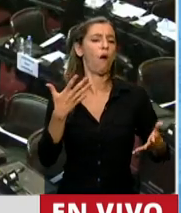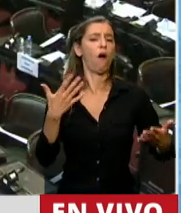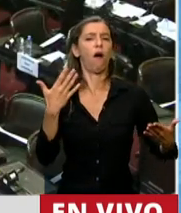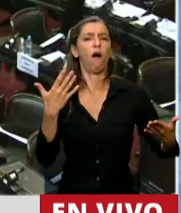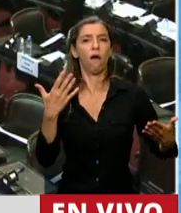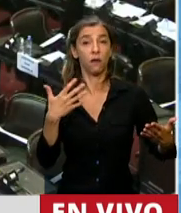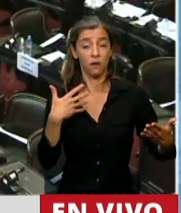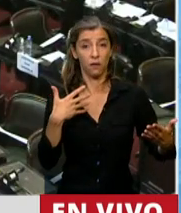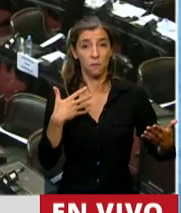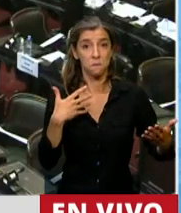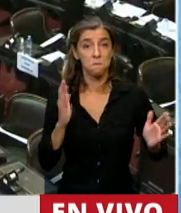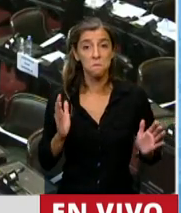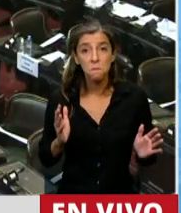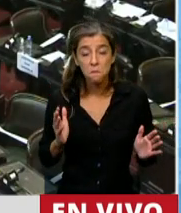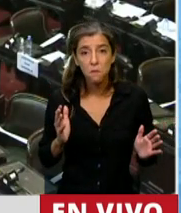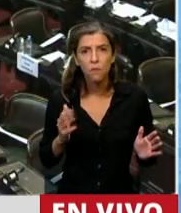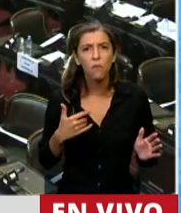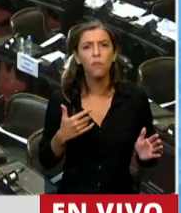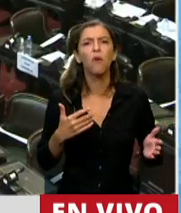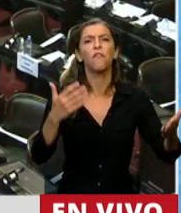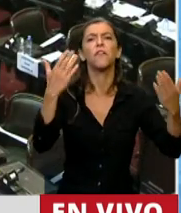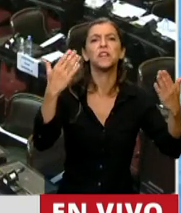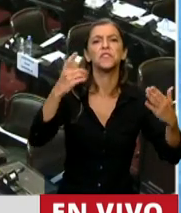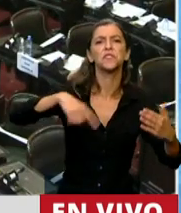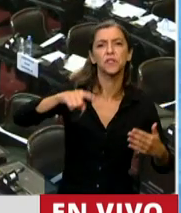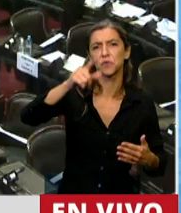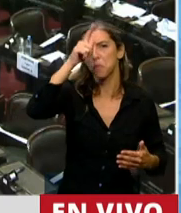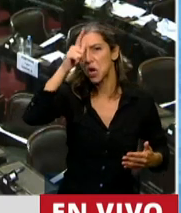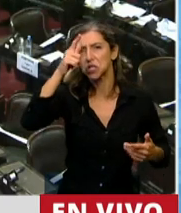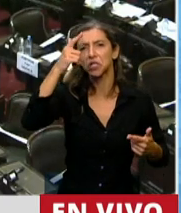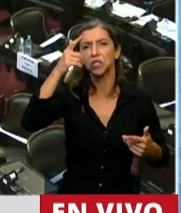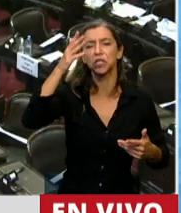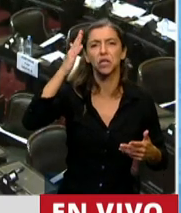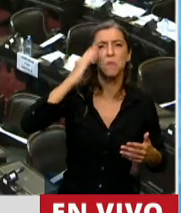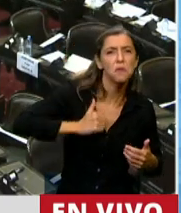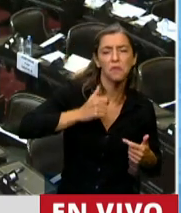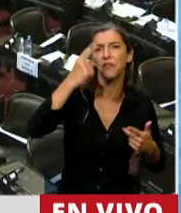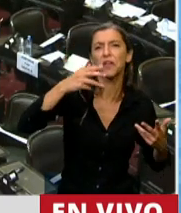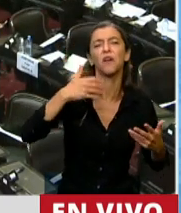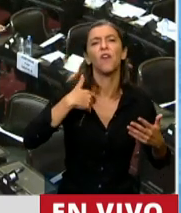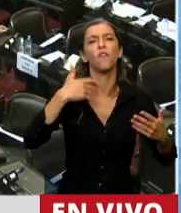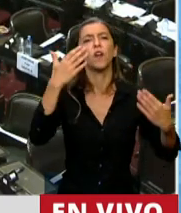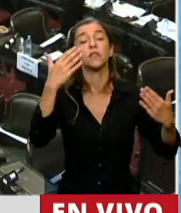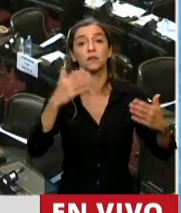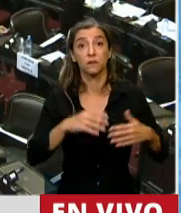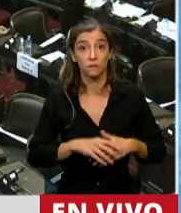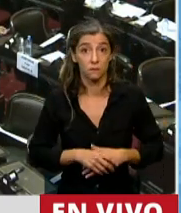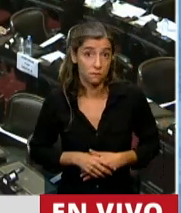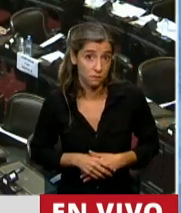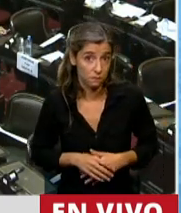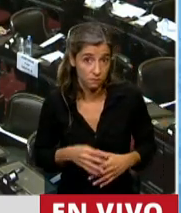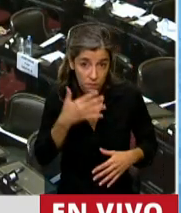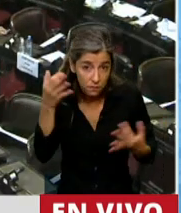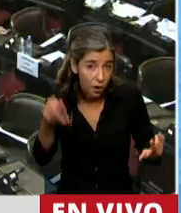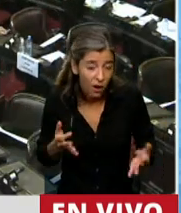y ni una palabra, felicitando a las fuerzas, ni una palabra de que esa fuerza, no solo el femicida era parte de esa fuerza,